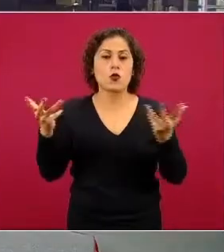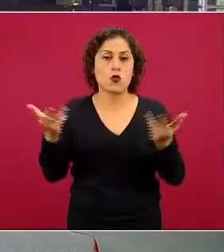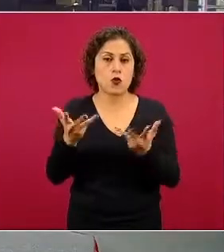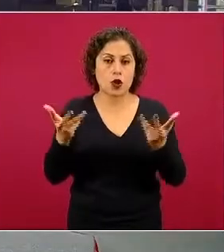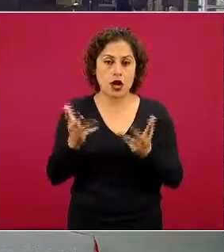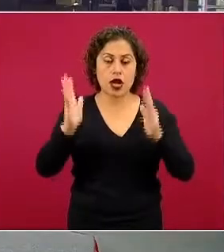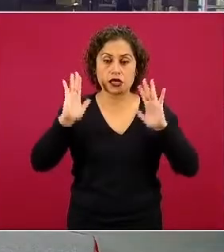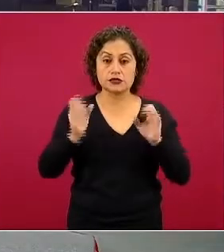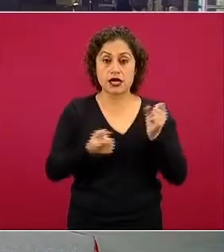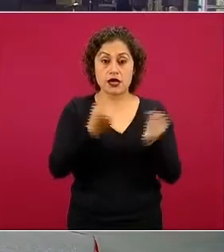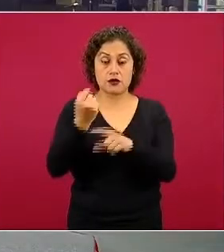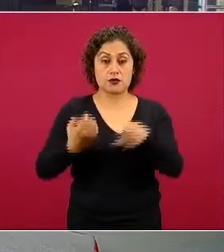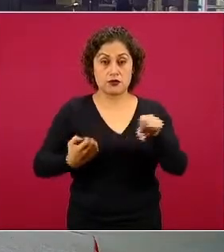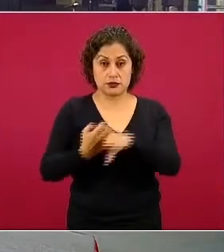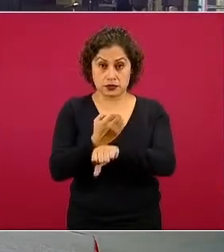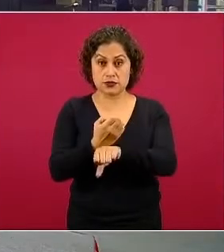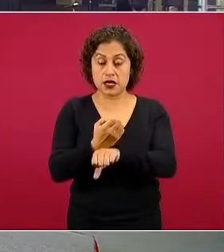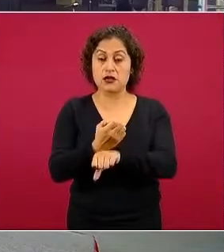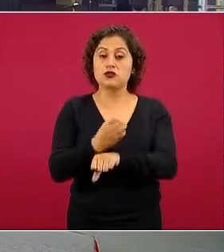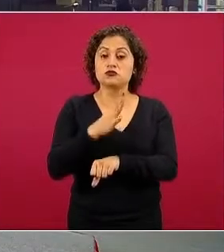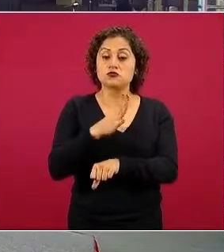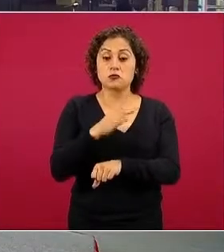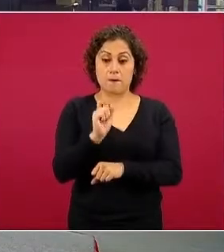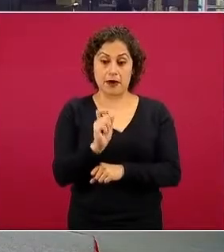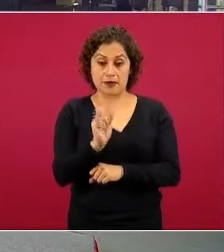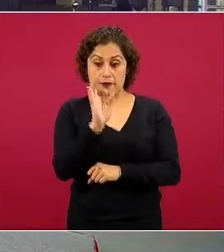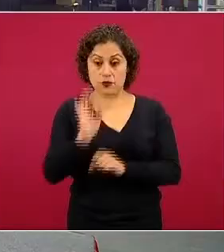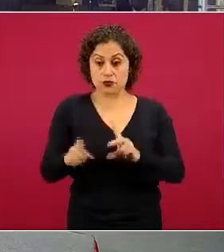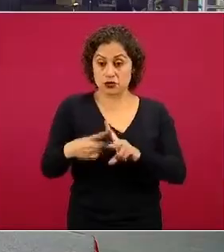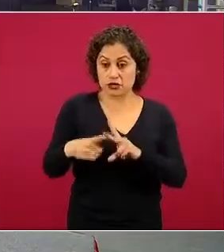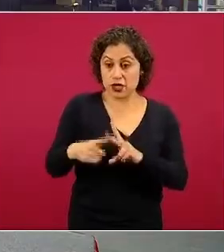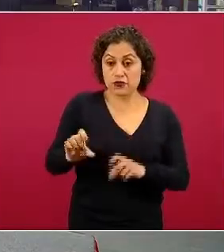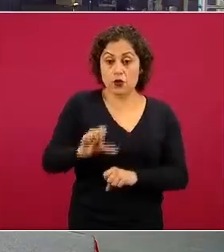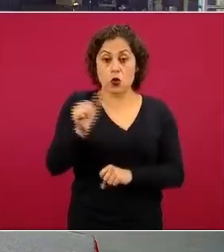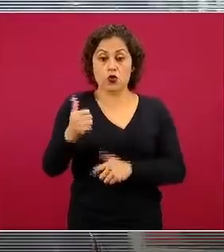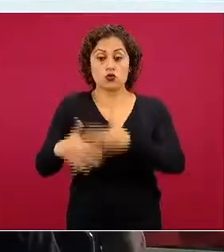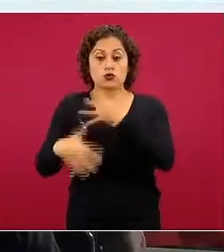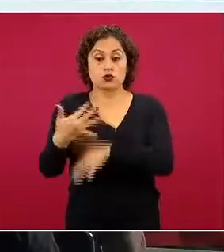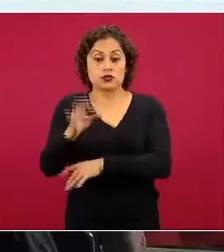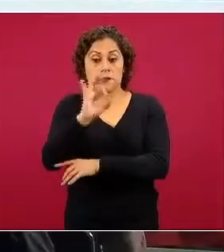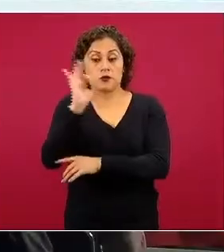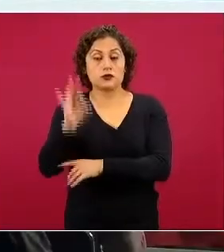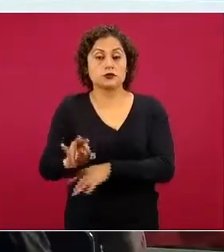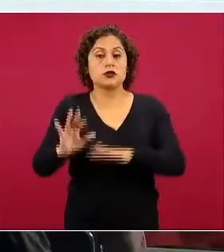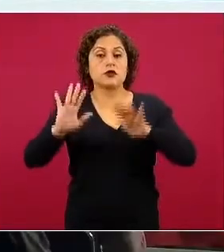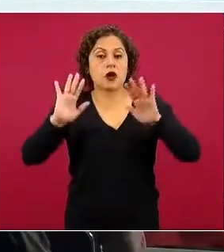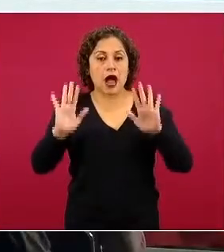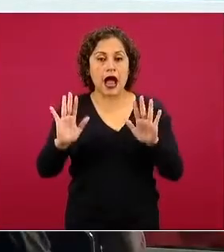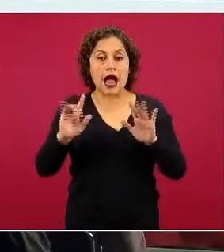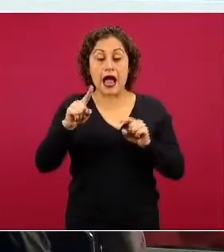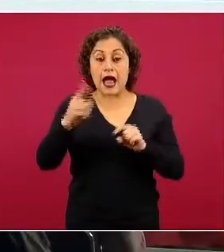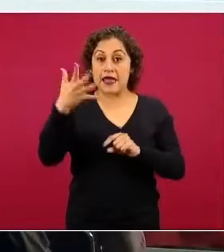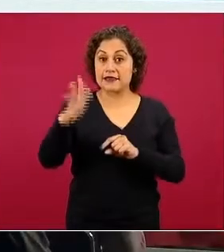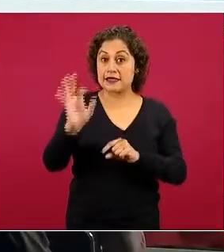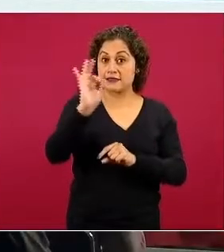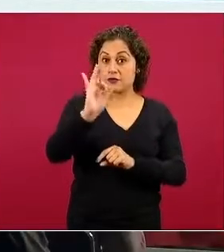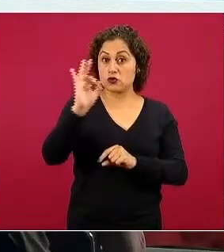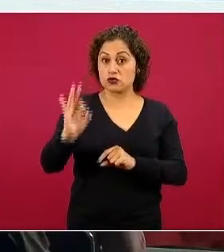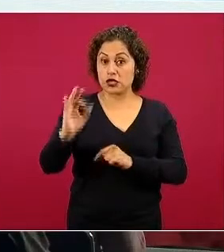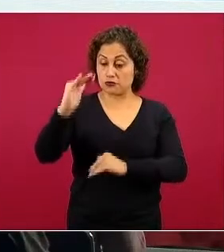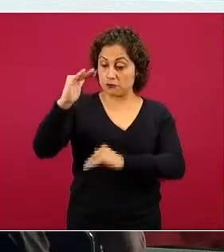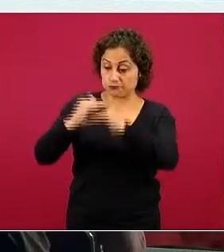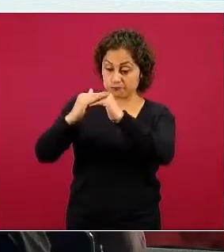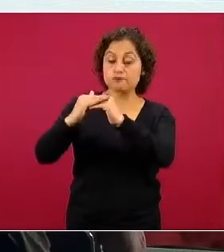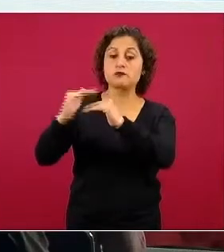han tomado el 20%, el 15%, ninguno por debajo del 10%, como lo